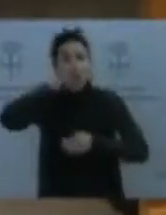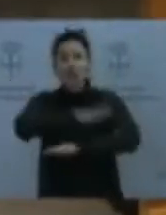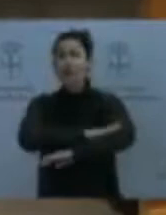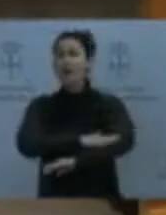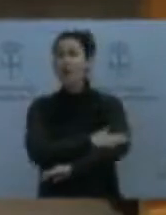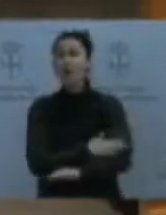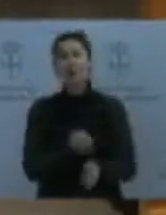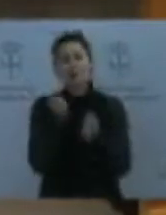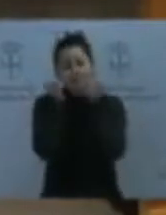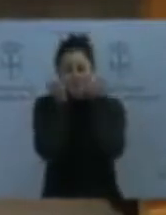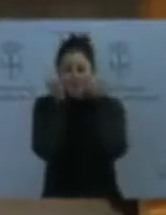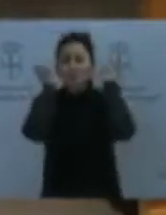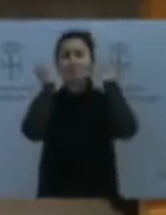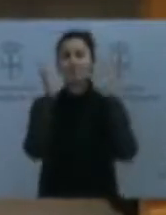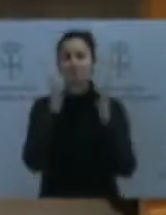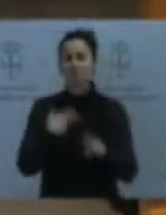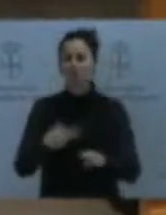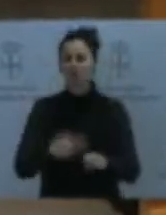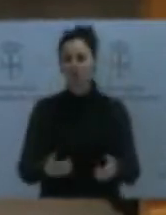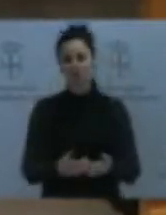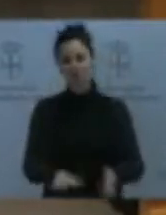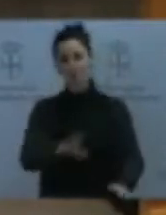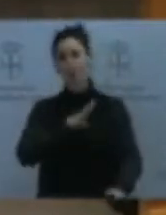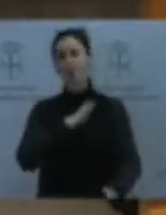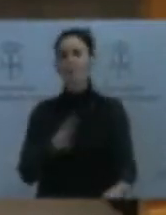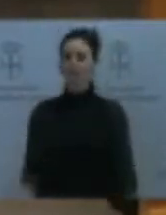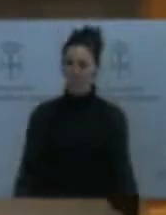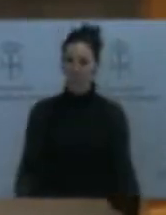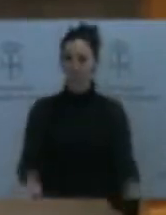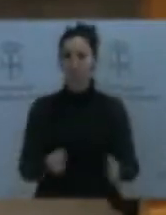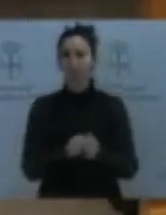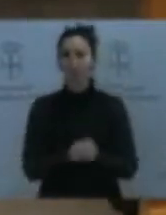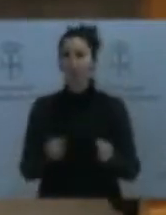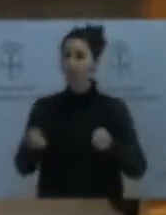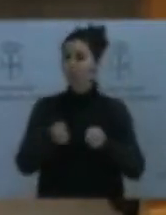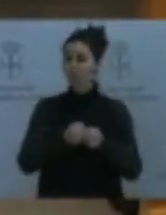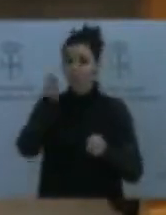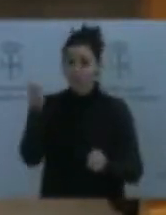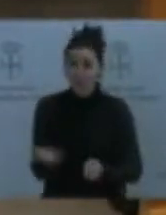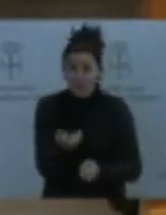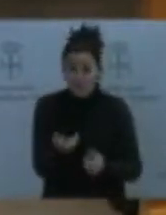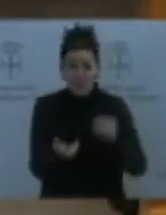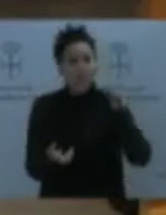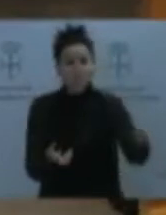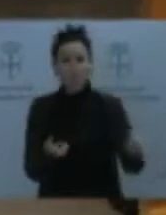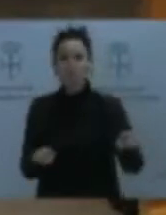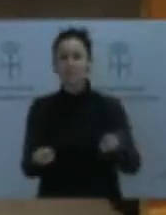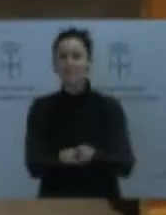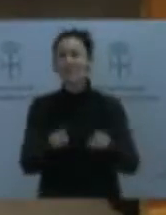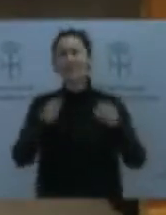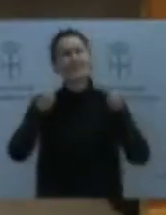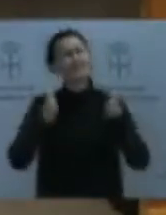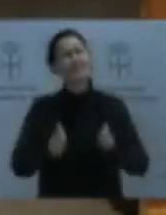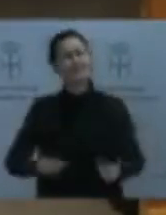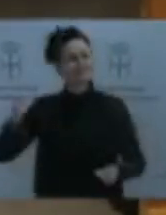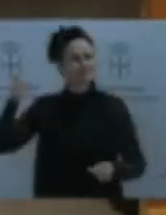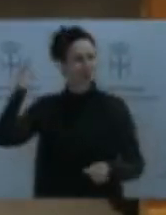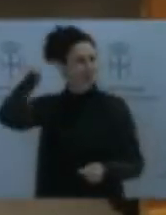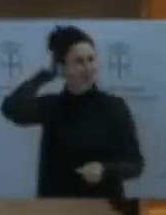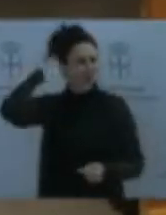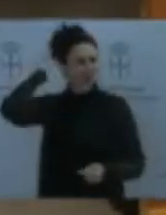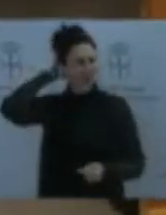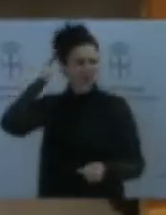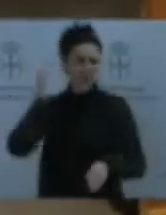años empresas como Duro Felguera funcionaron como fotocol en las campañas electorales. Pues ahora se tiene que poner delante de